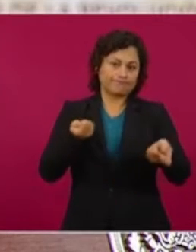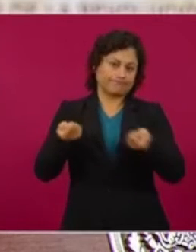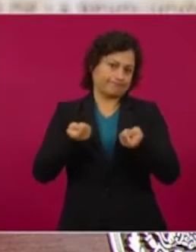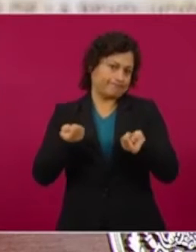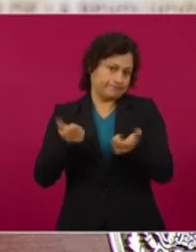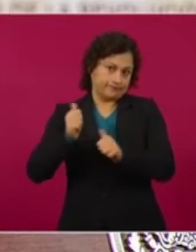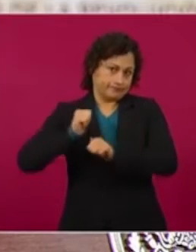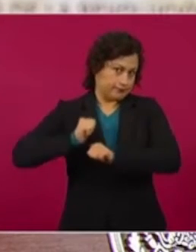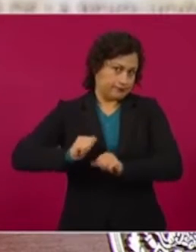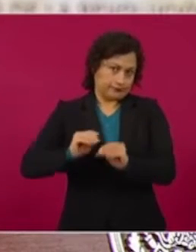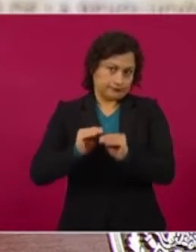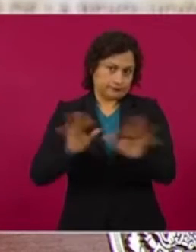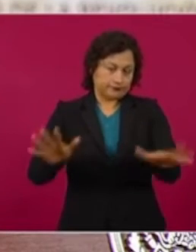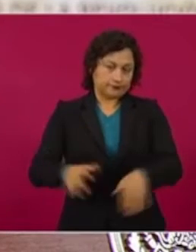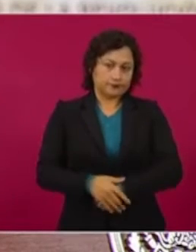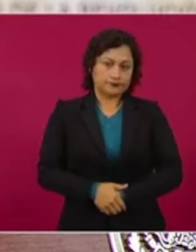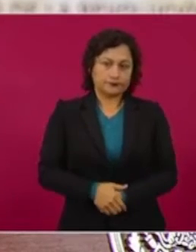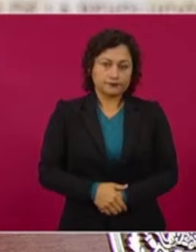la refinería